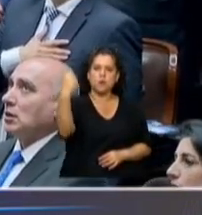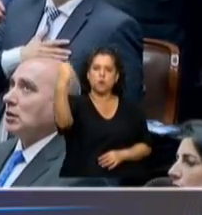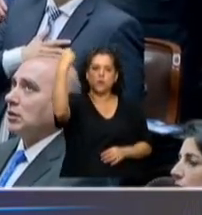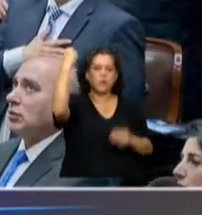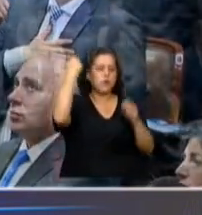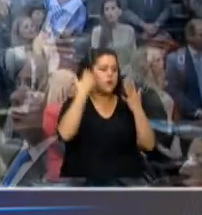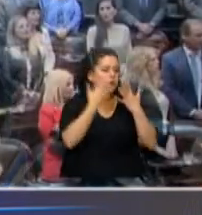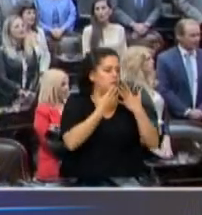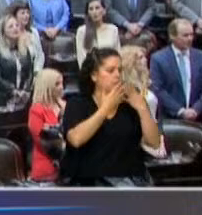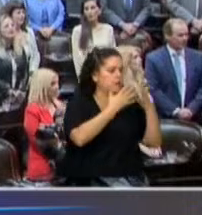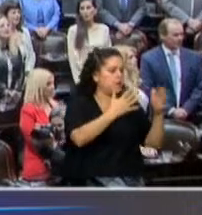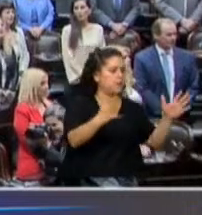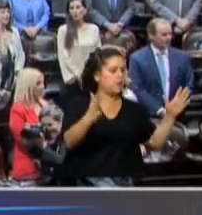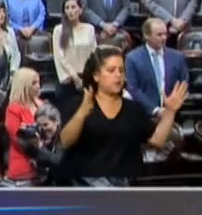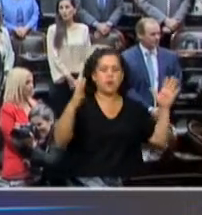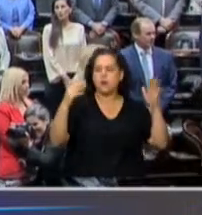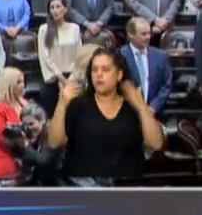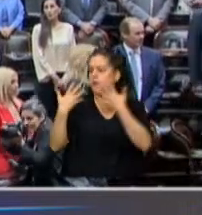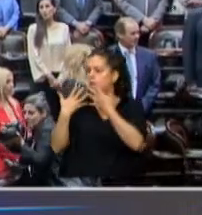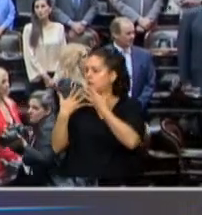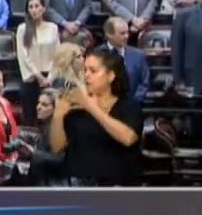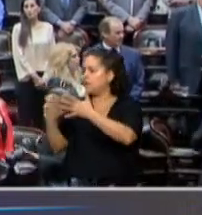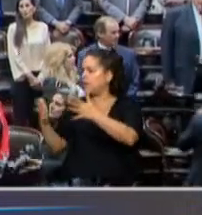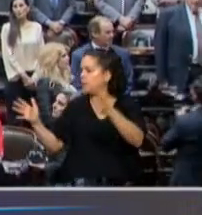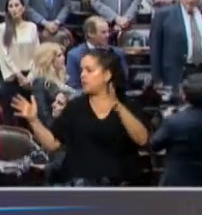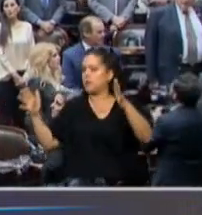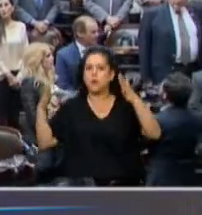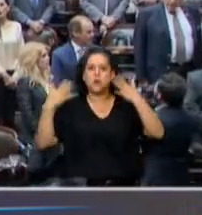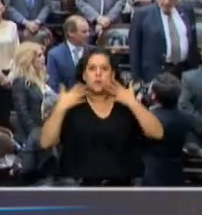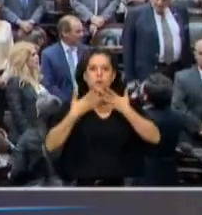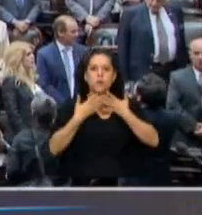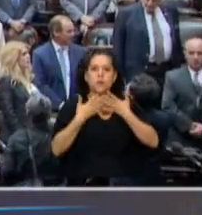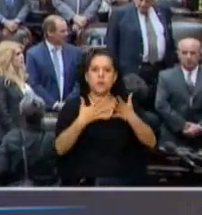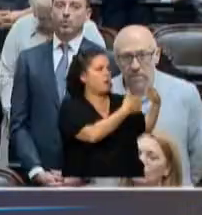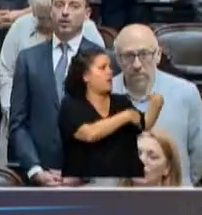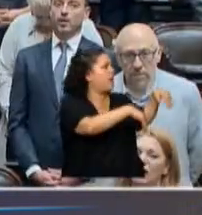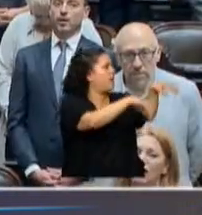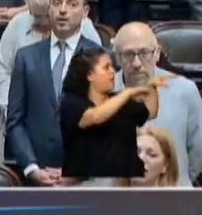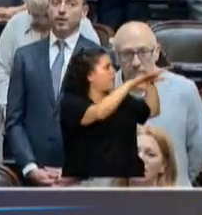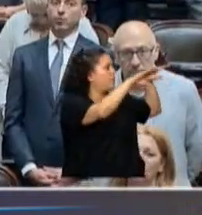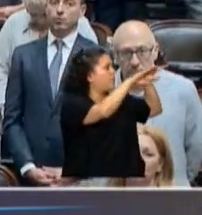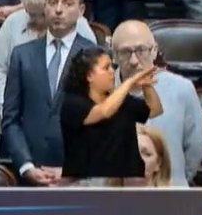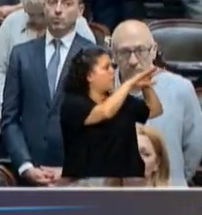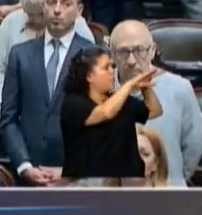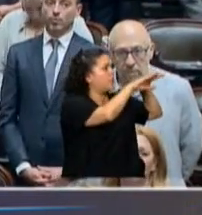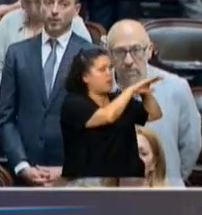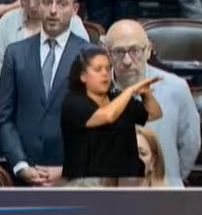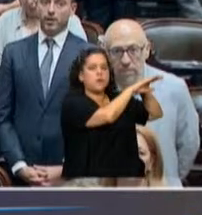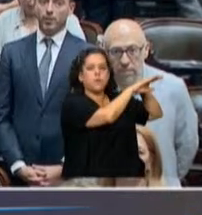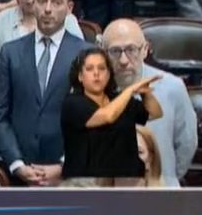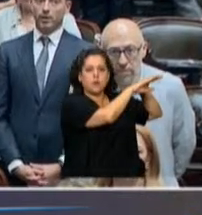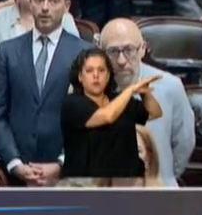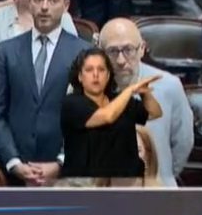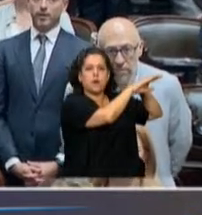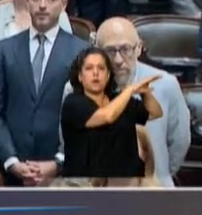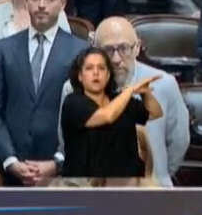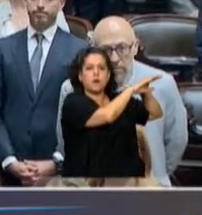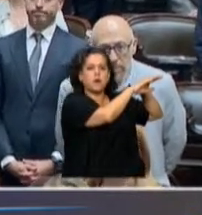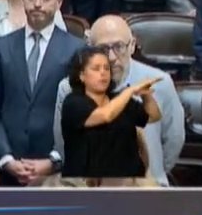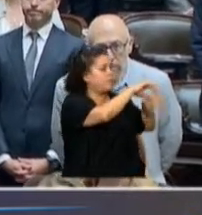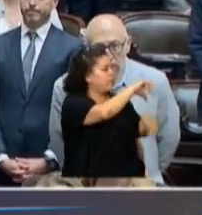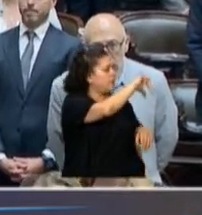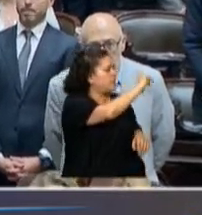de lo que decía Antonio, proyectos votables, ejercicios que le permitan finalmente, en primer lugar,